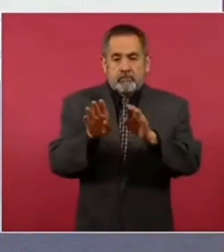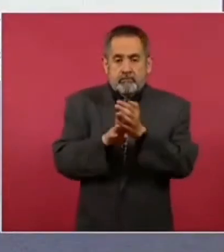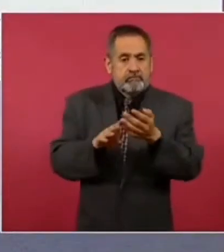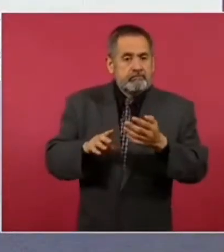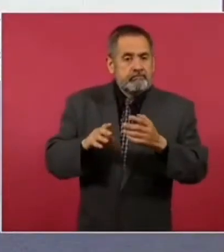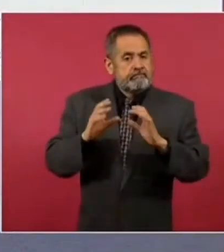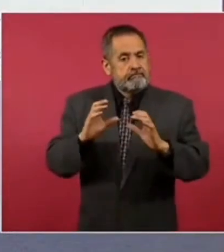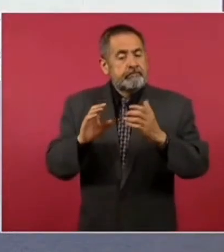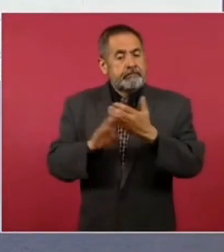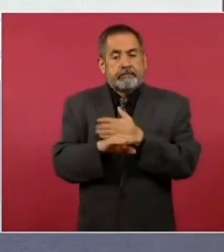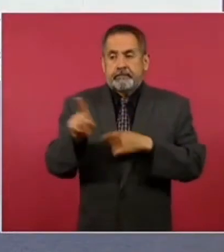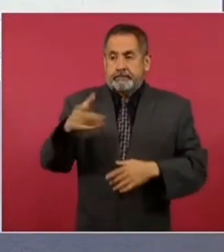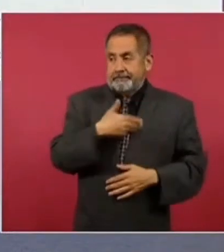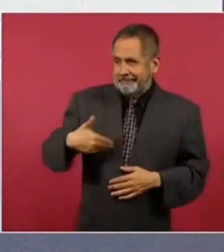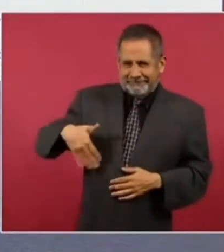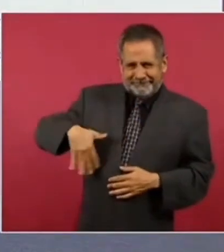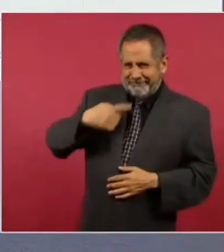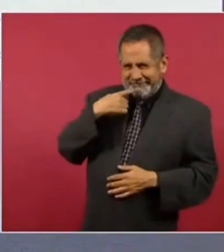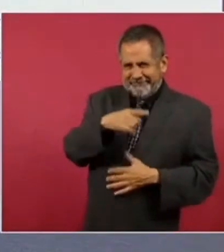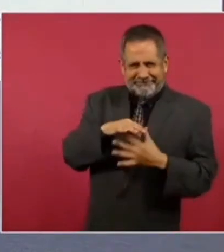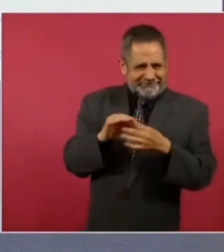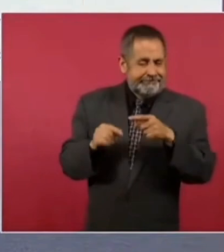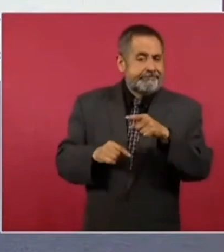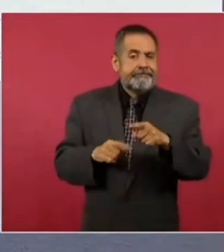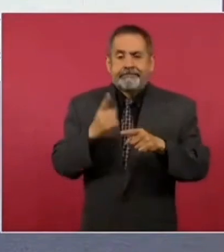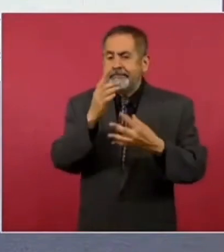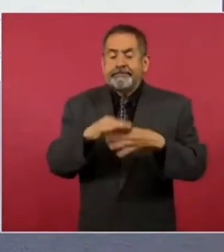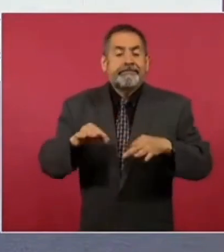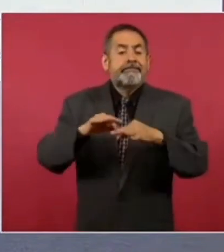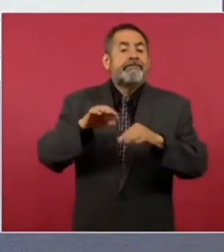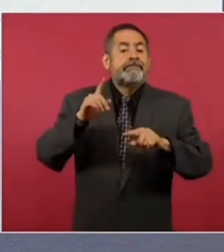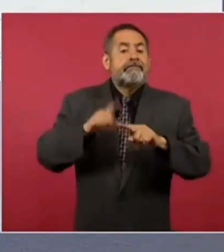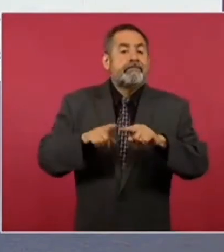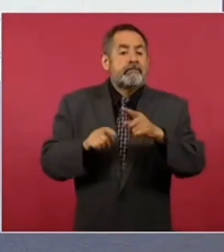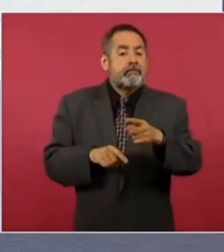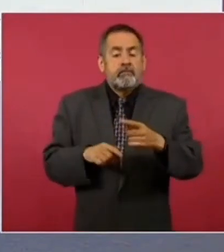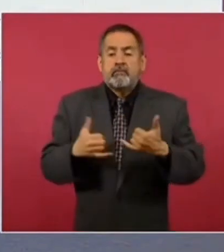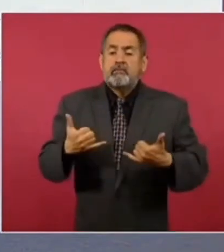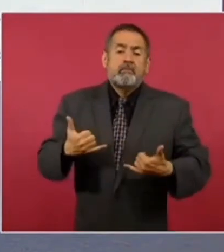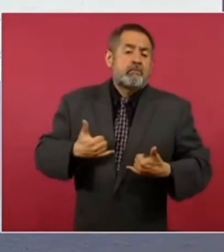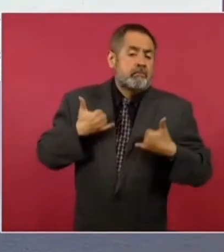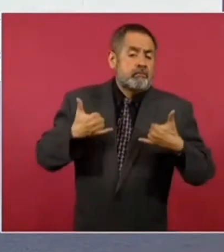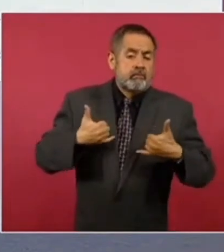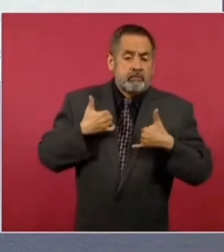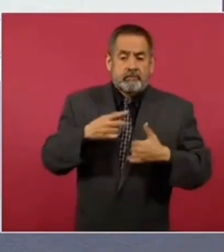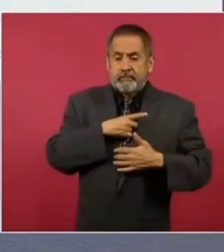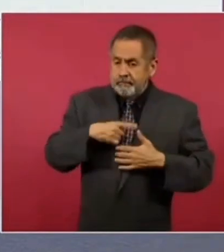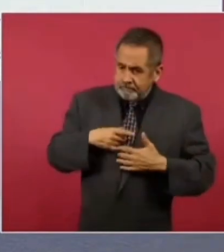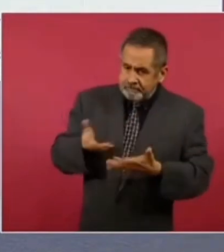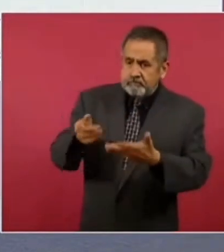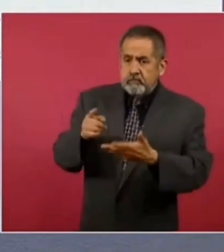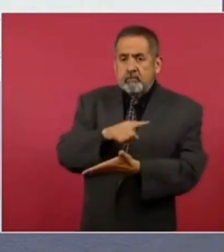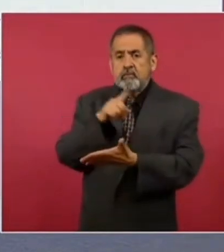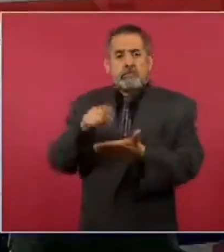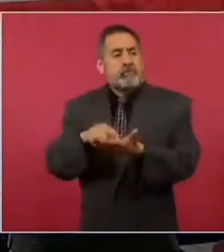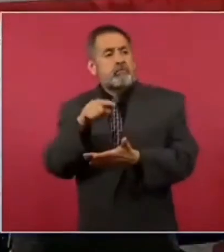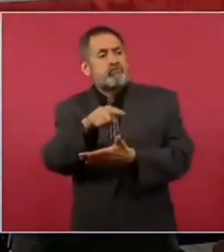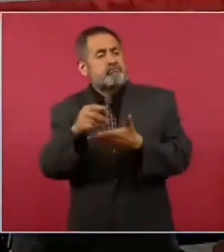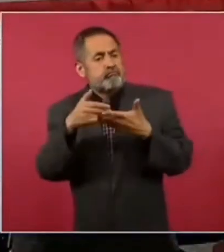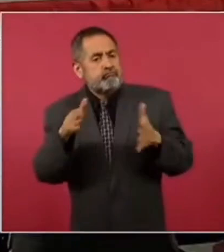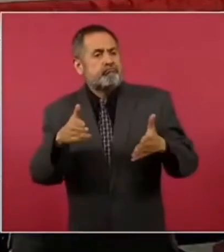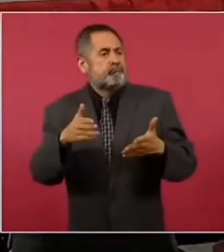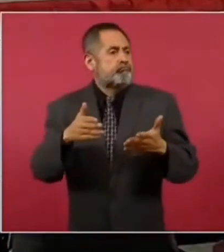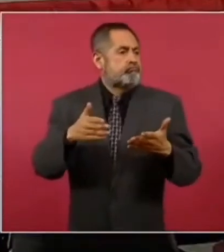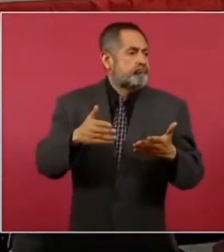prevención, lo mencionaba el propio presidente hace unos minutos, es el que la juventud tenga espacios, espacios de identidad,